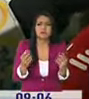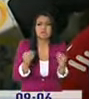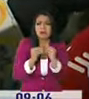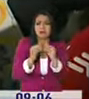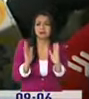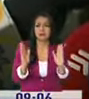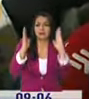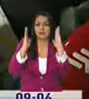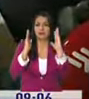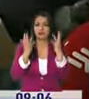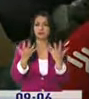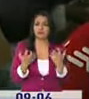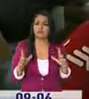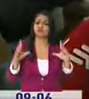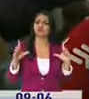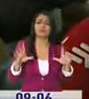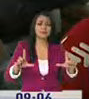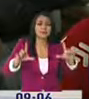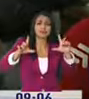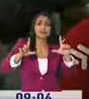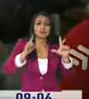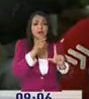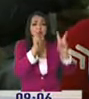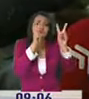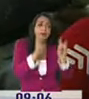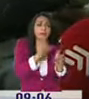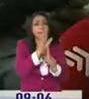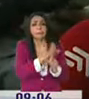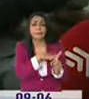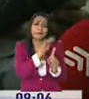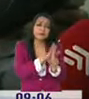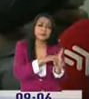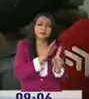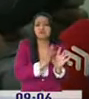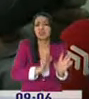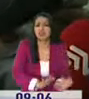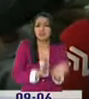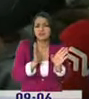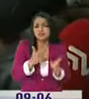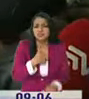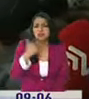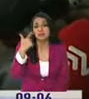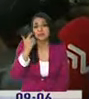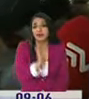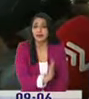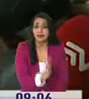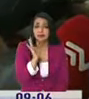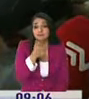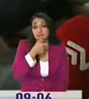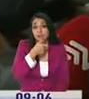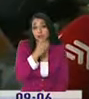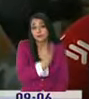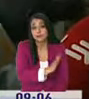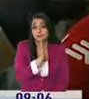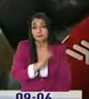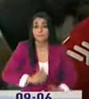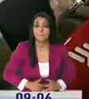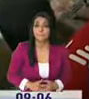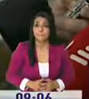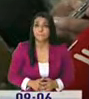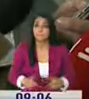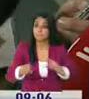inclusive hacer que la gente siga comentando de su caso como una manera de revictimizarse. Me parece que es uno de los casos como los que señalo, ¿no?